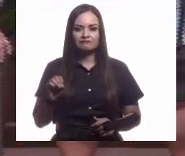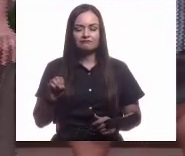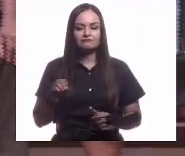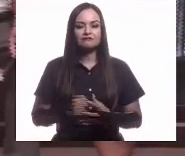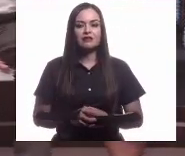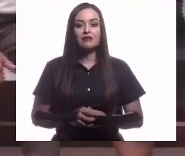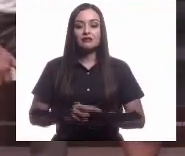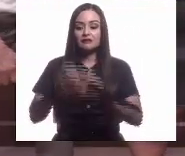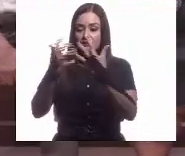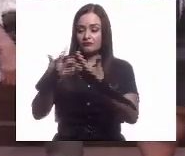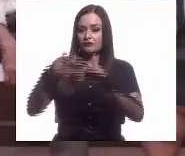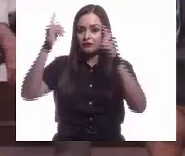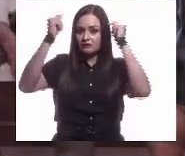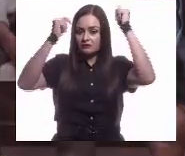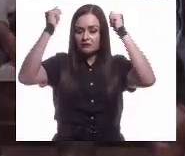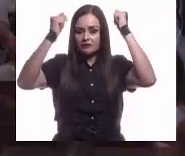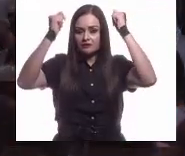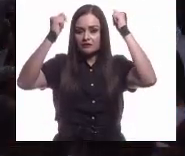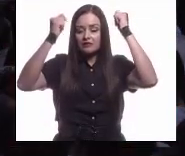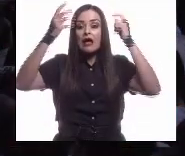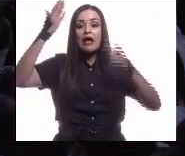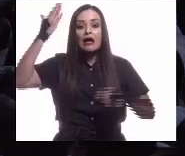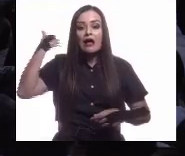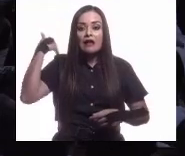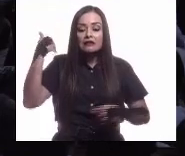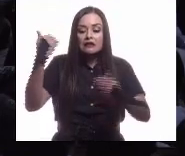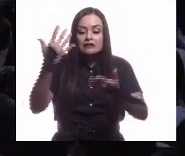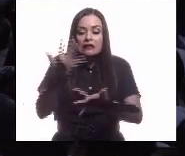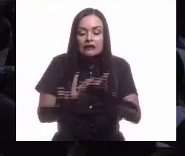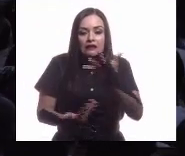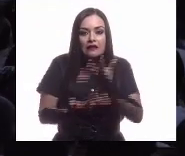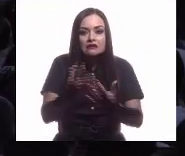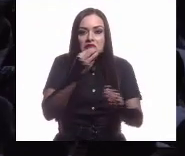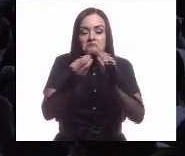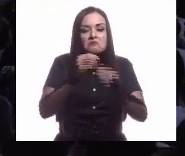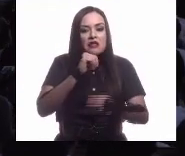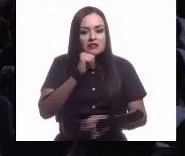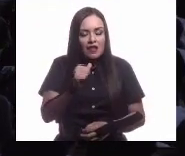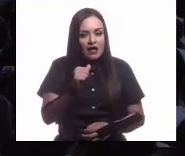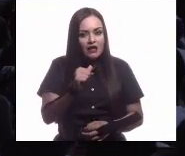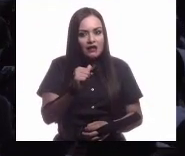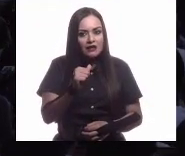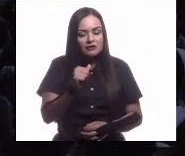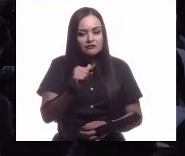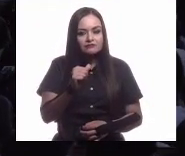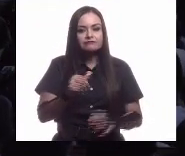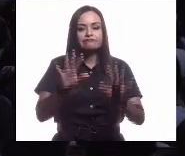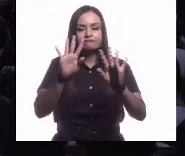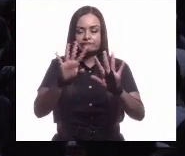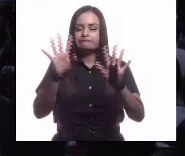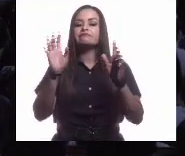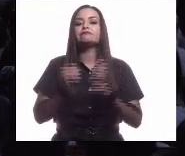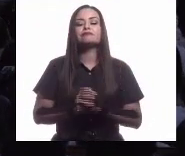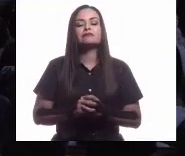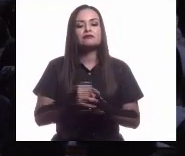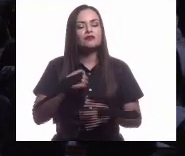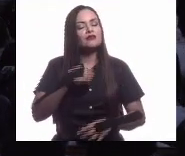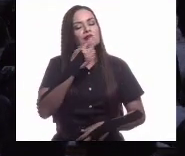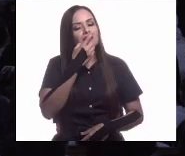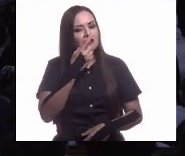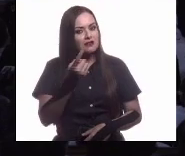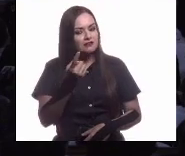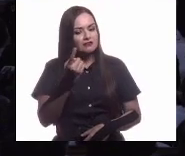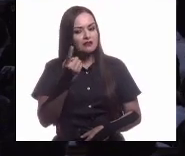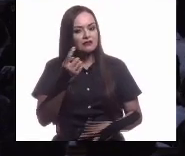industria turística y de servicios no consumía nada de lo que aquí se producía. Yo les voy a dar un ejemplo muy interesante de